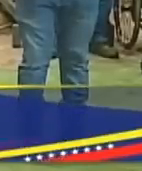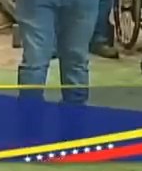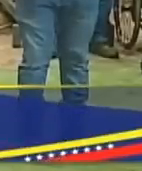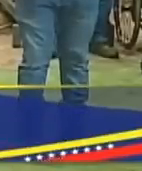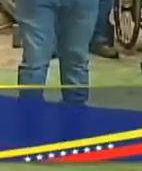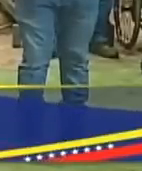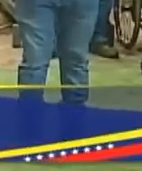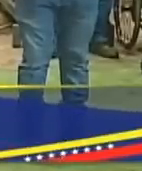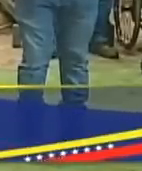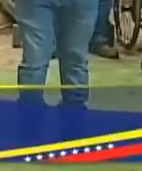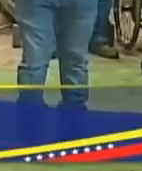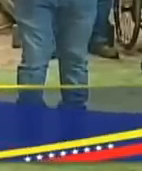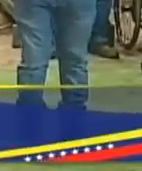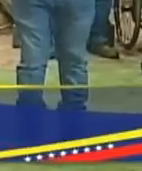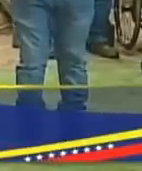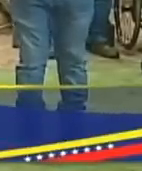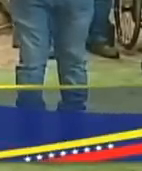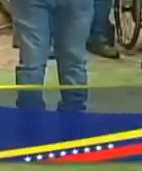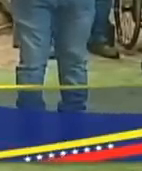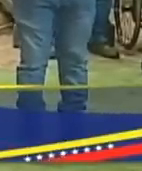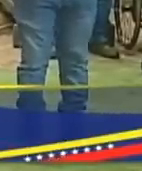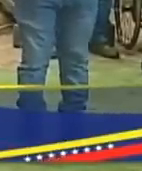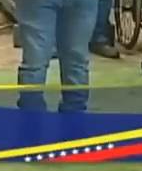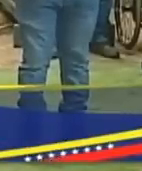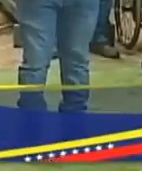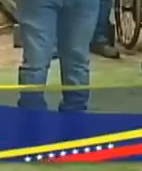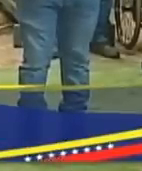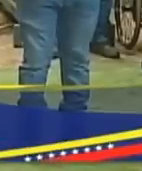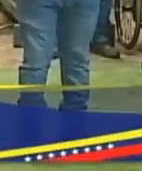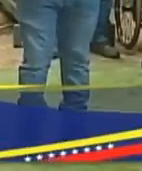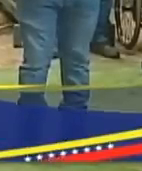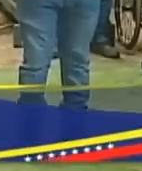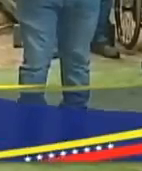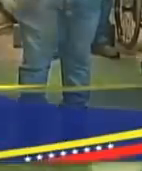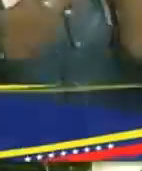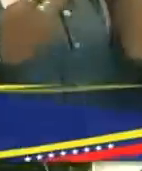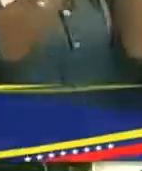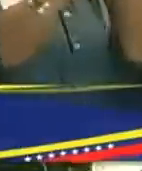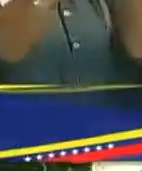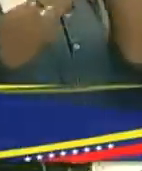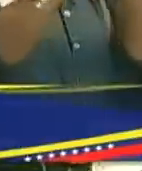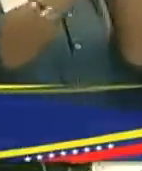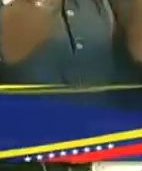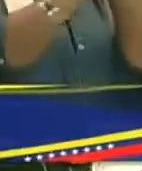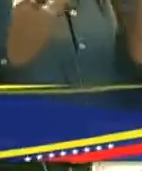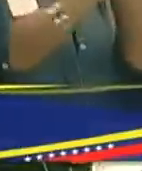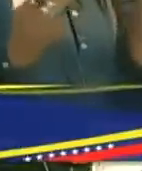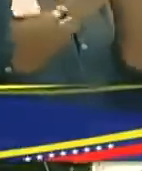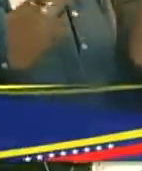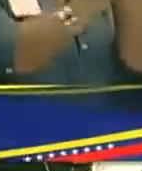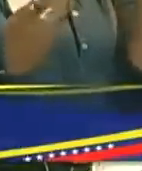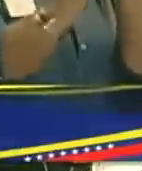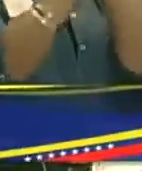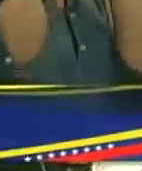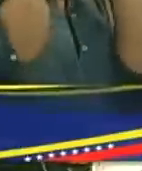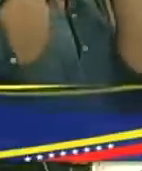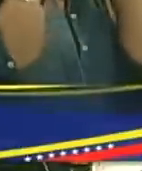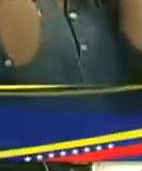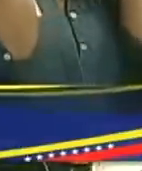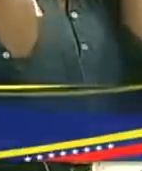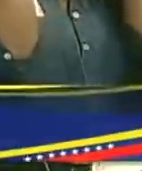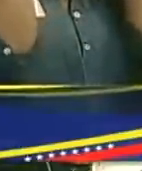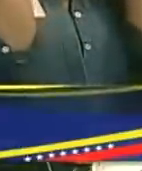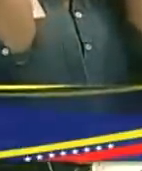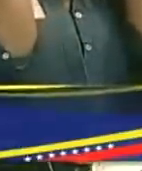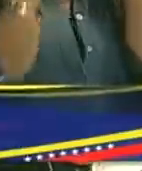trabajadores, organizados en Consejo de Productivo de Trabajadores y Trabajadoras, que nos pusimos al frente del rescate de esta